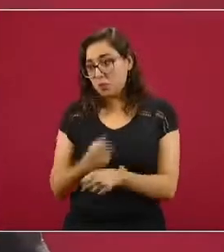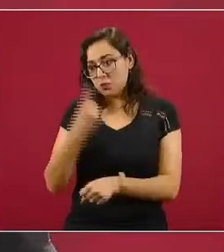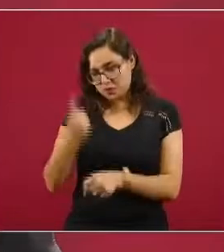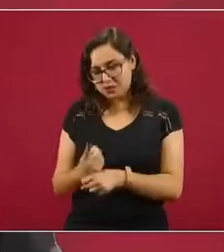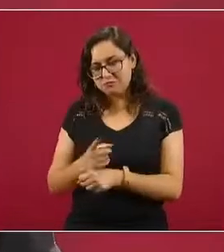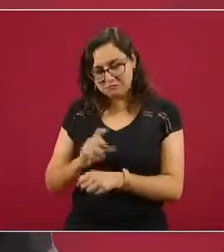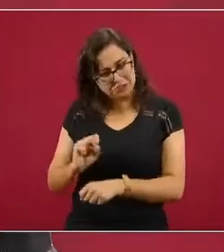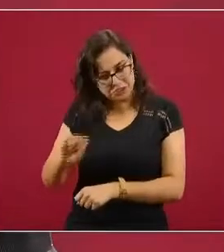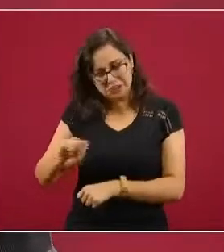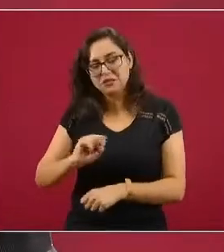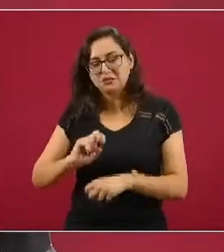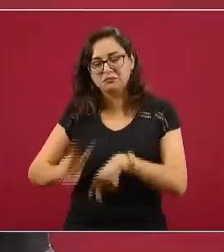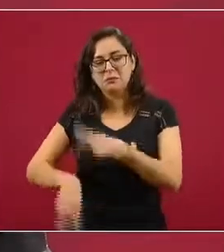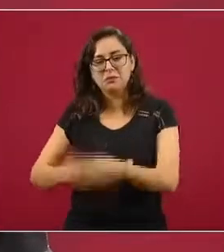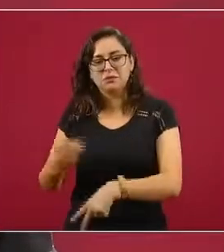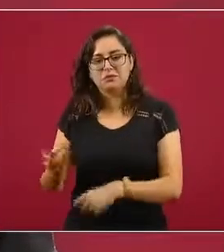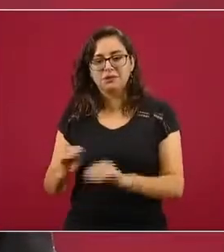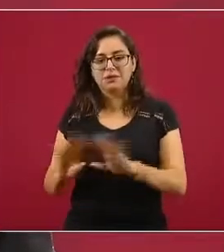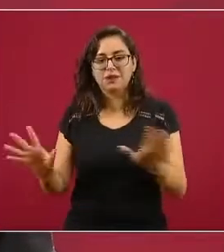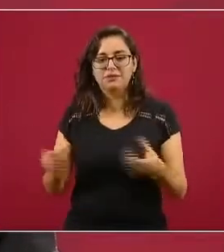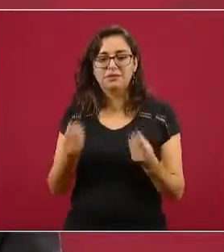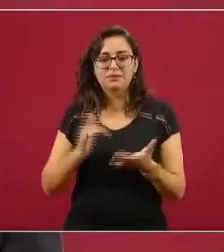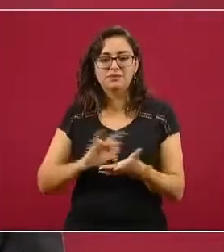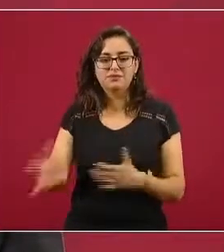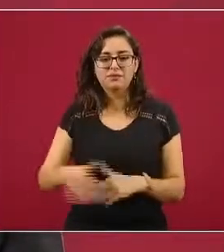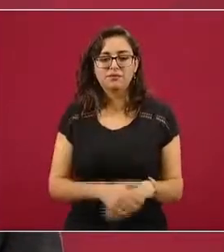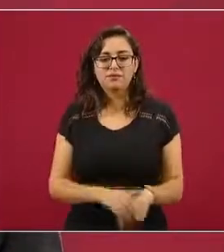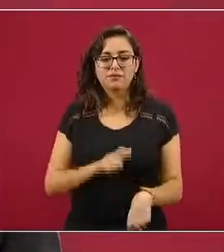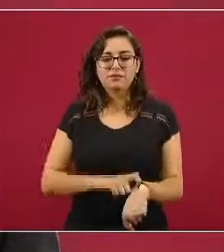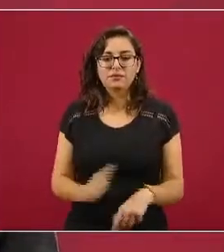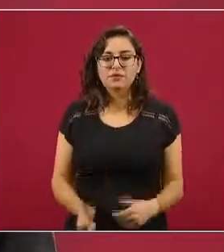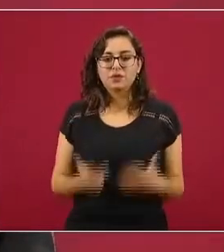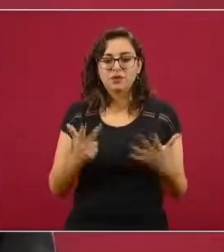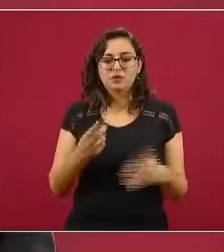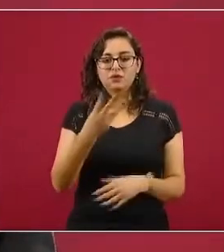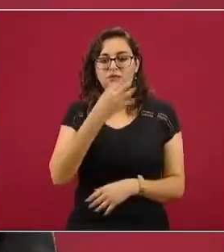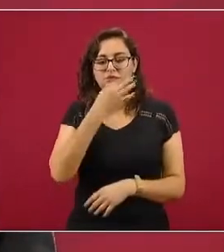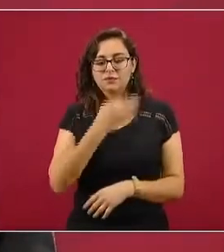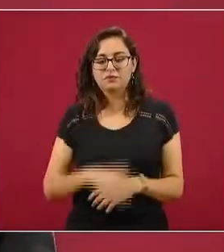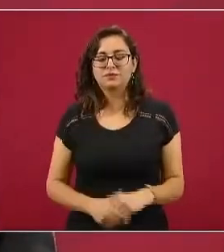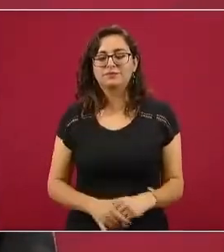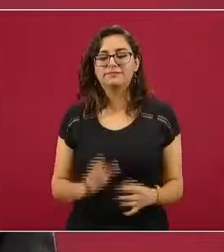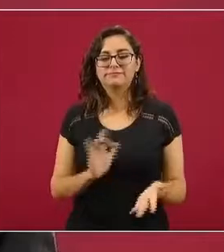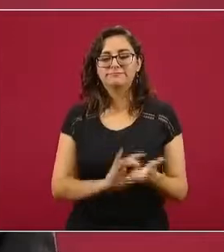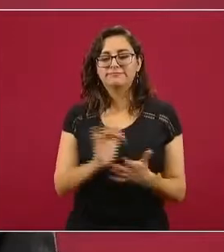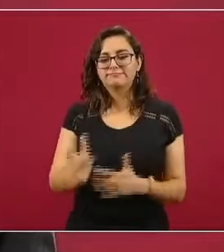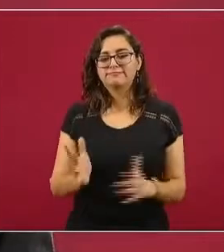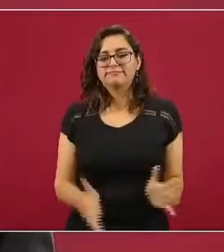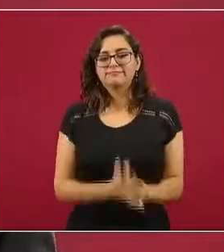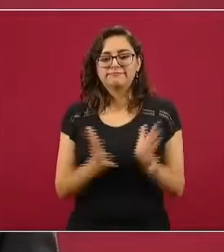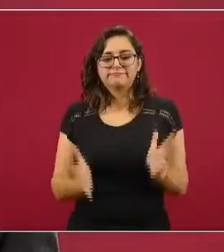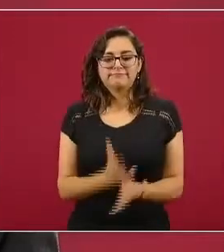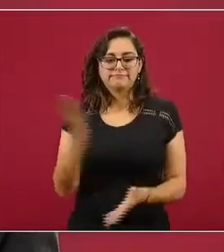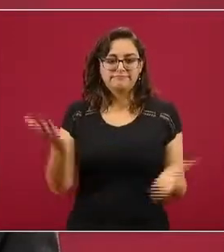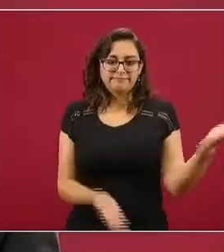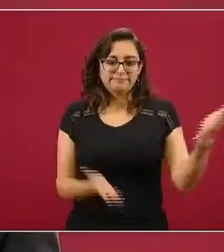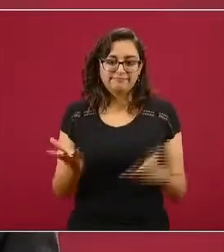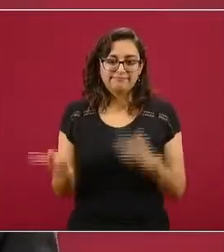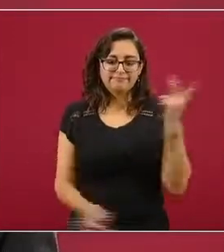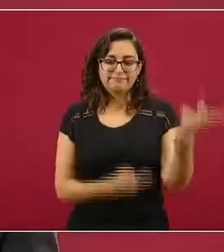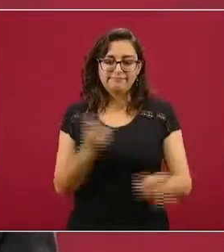oportunidad también de vincularnos directamente. Muchas gracias. Son las 20:03, les agradecemos su participación y sus